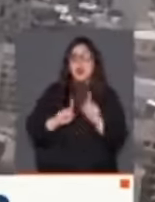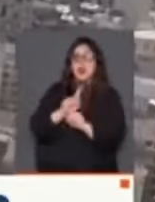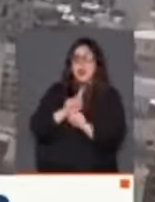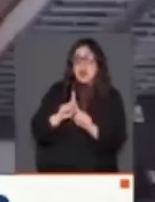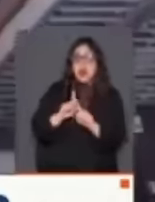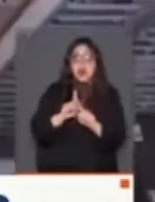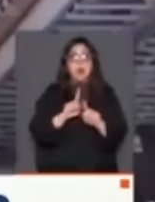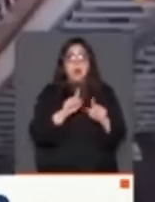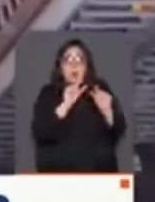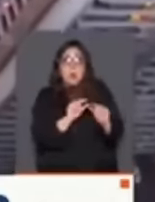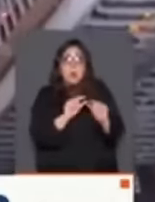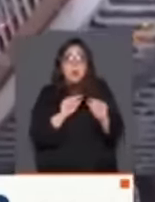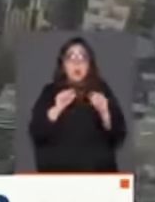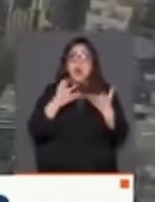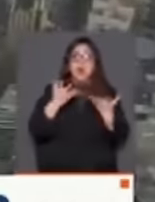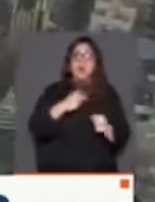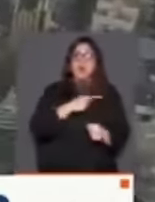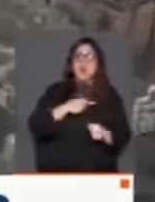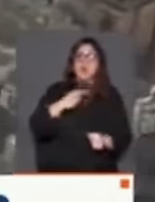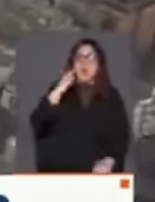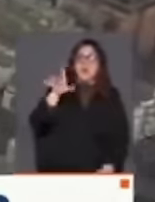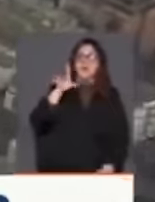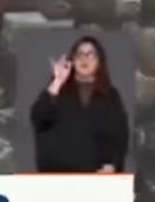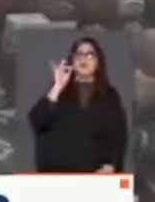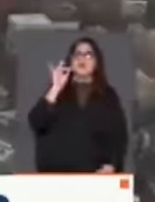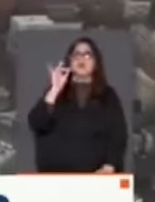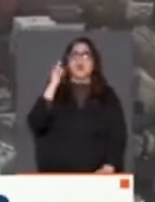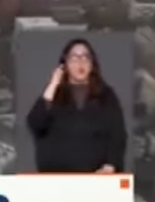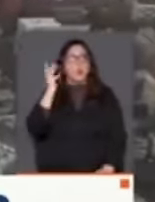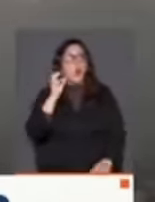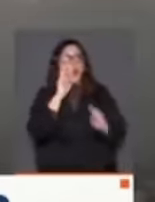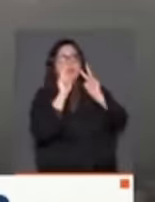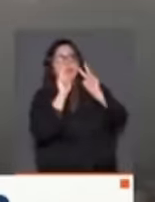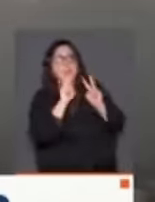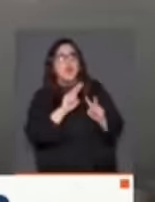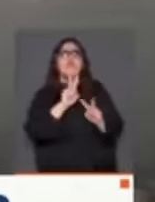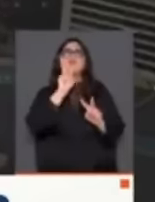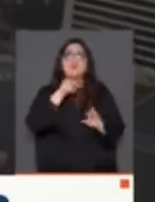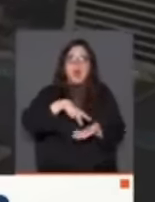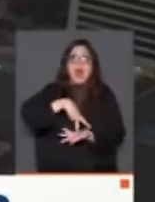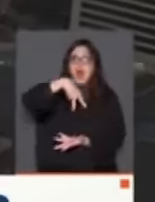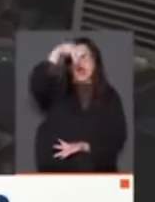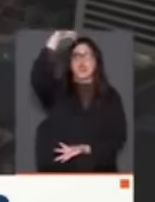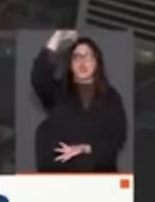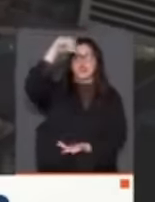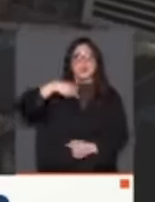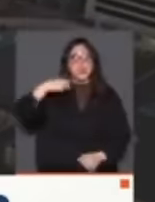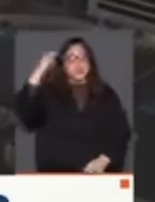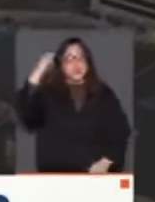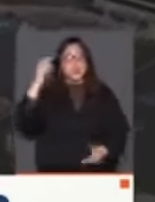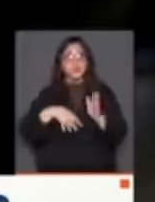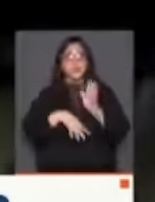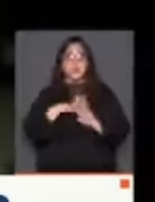Si hay una estructura, un nombre que identifican de inmediato, al escucharlo o al verlo, es el Costanera Center. Sí. Yo creo que lo más atractivo